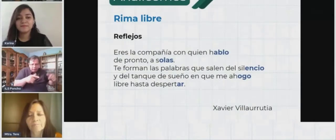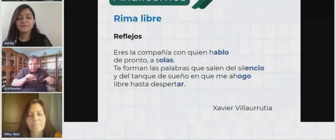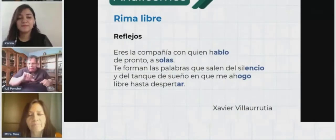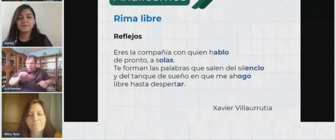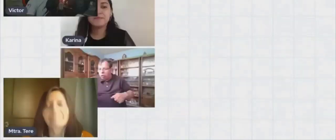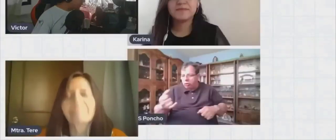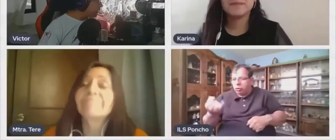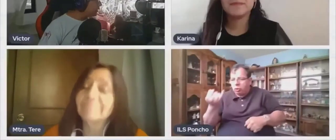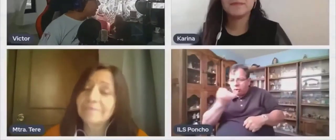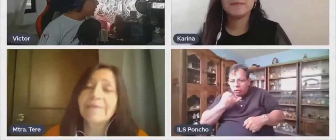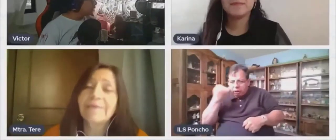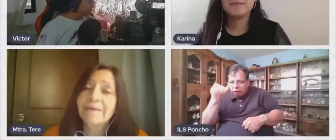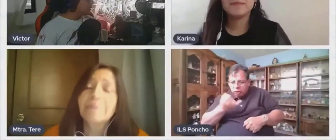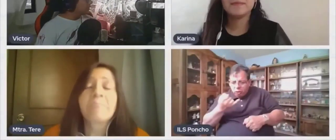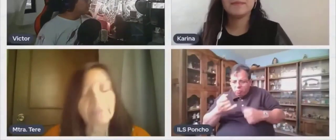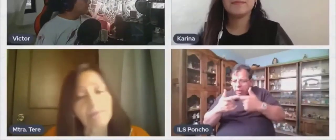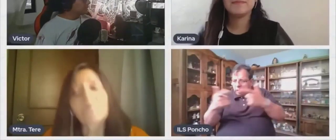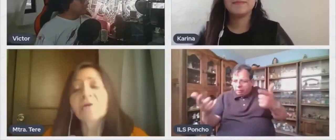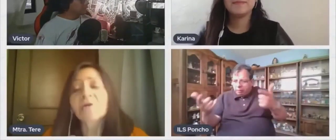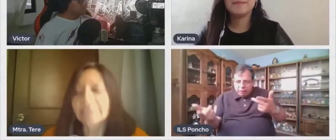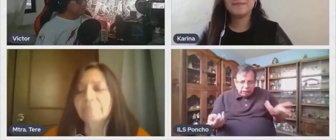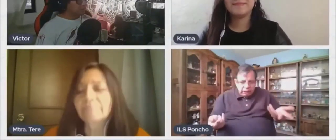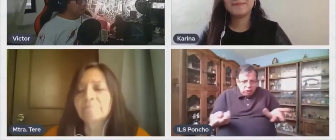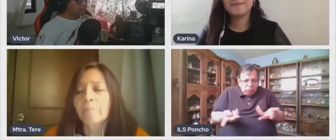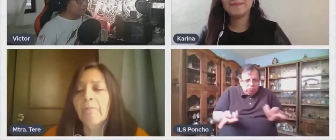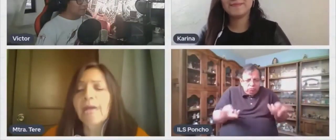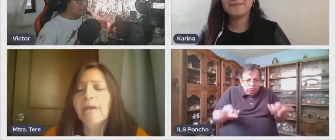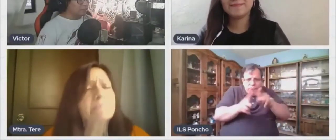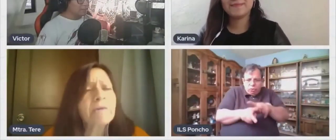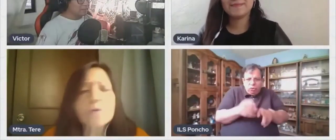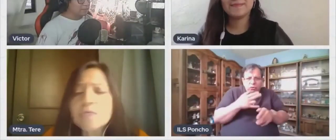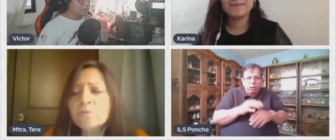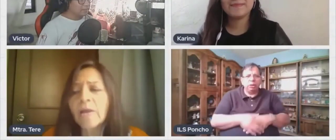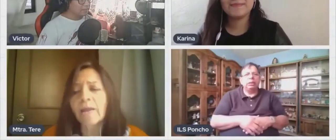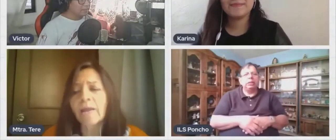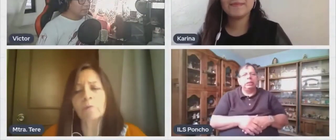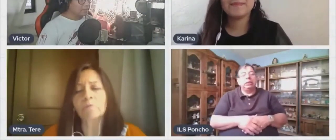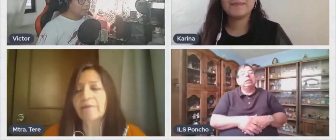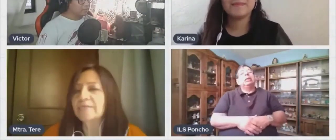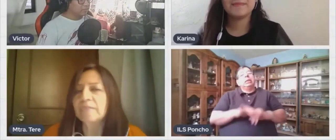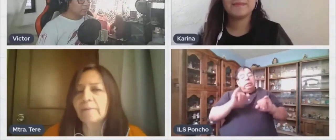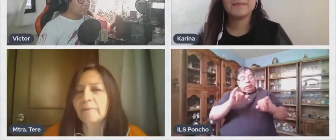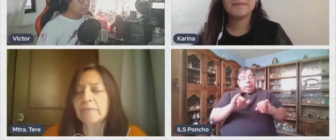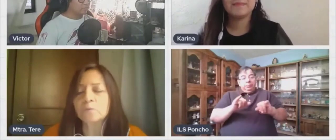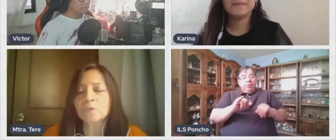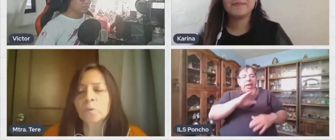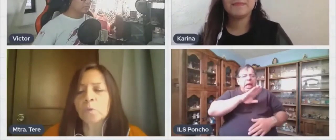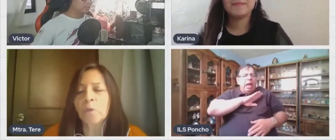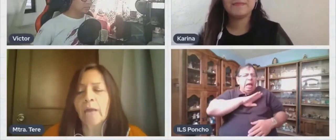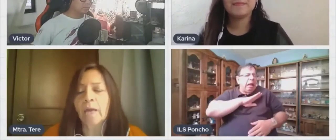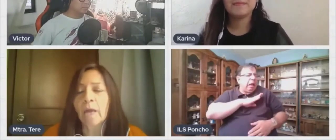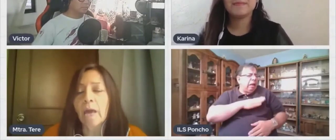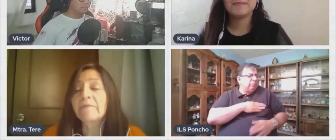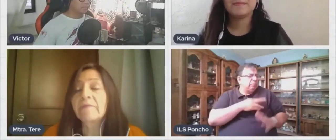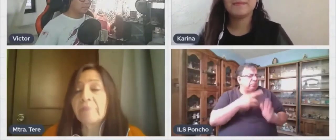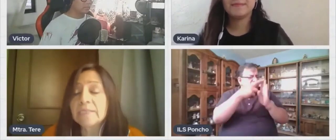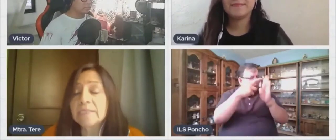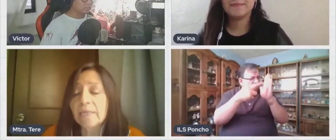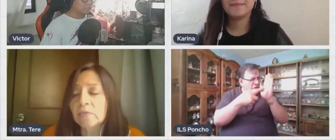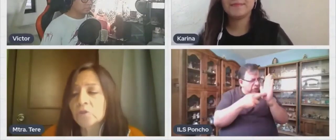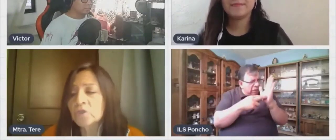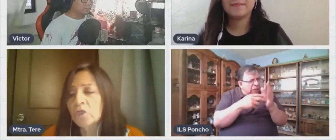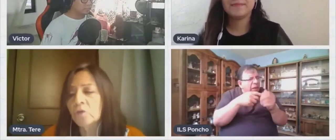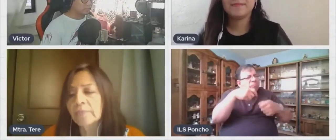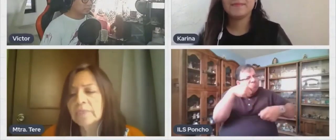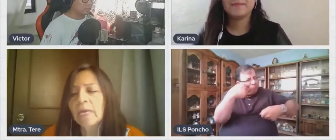idiomas al español? Me temo que sí El español es una lengua muy flexible En su estructura A diferencia